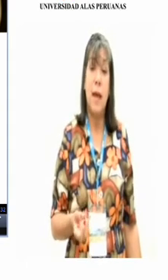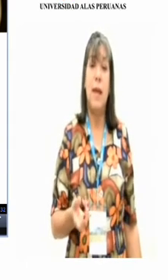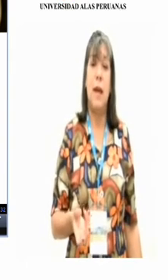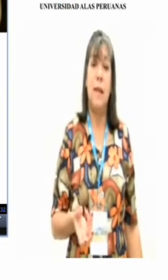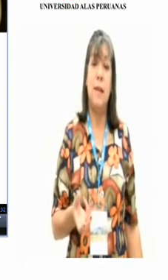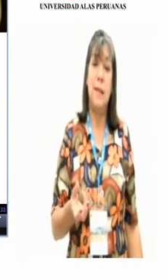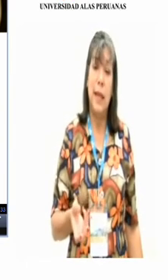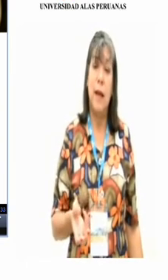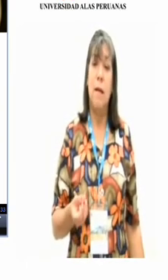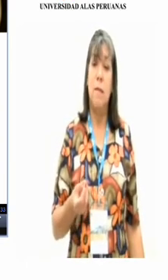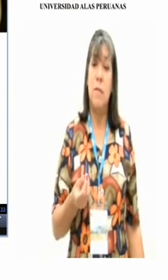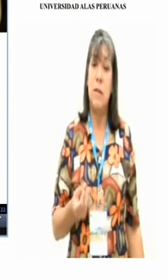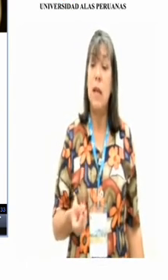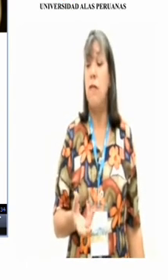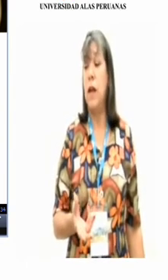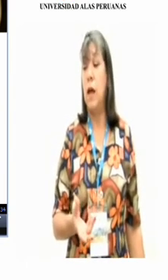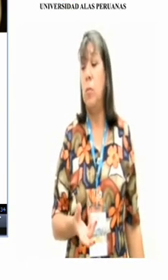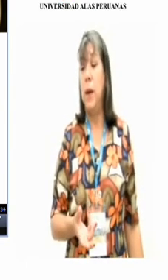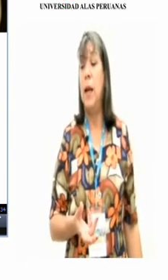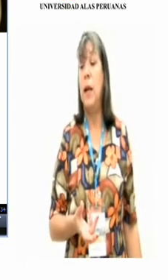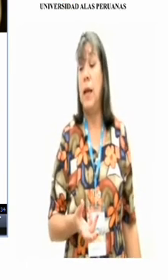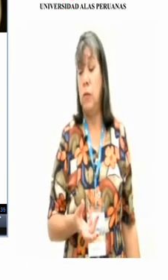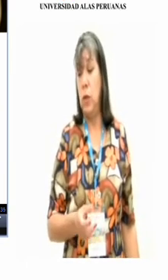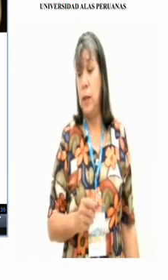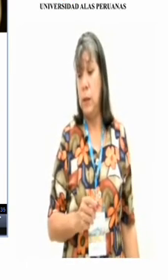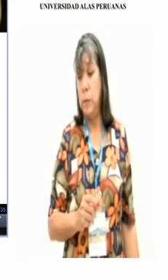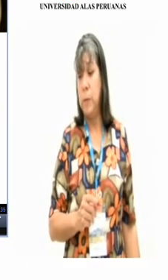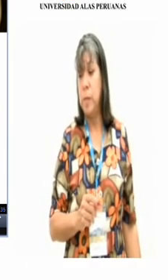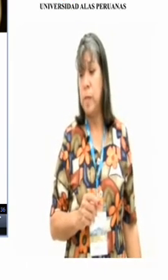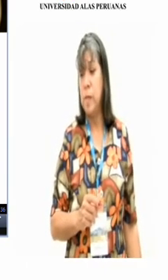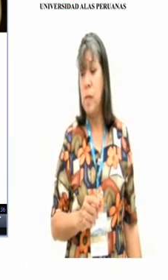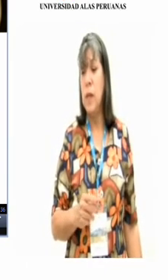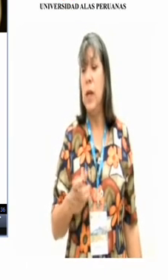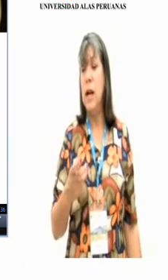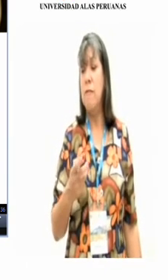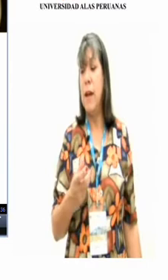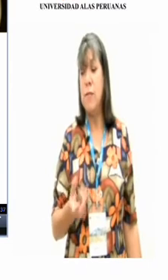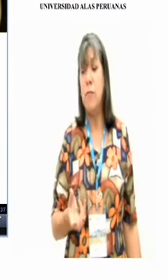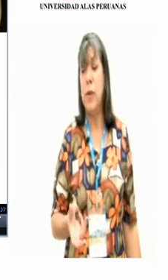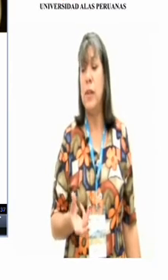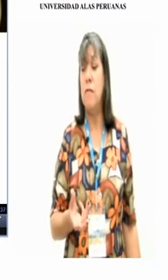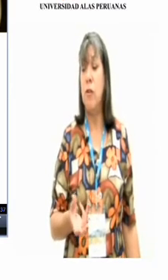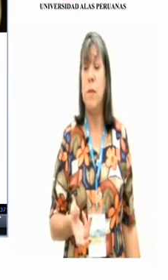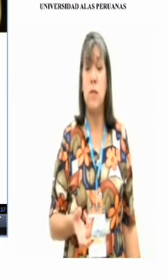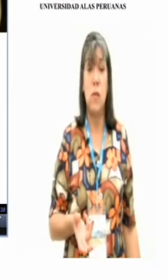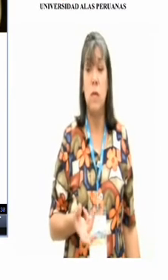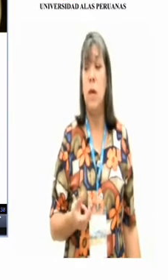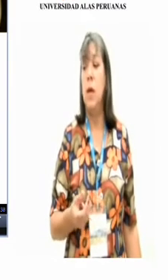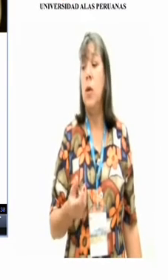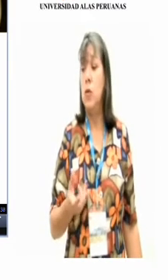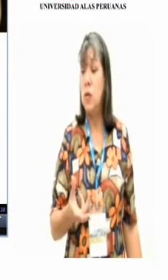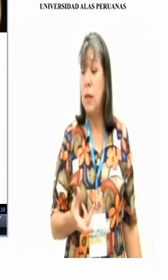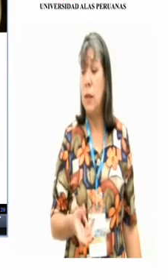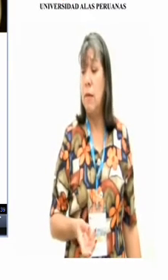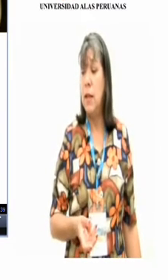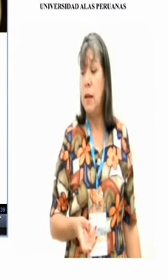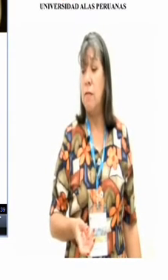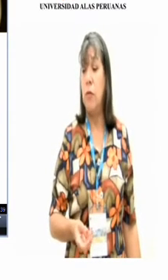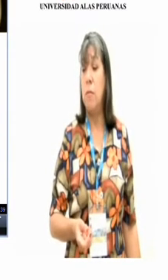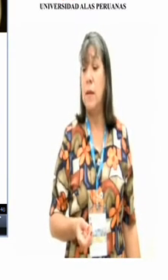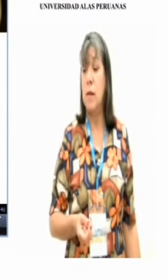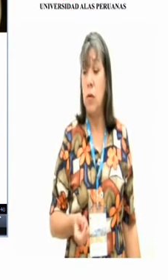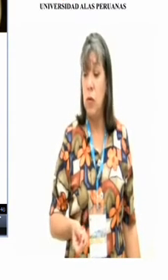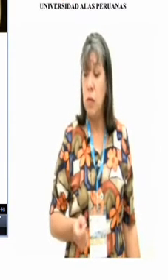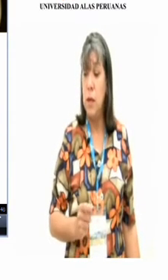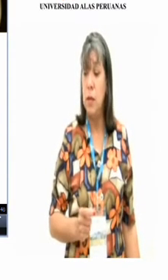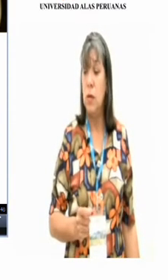de aprendizaje y que éste tenga significado para el estudiante. Es fuente de información susceptible